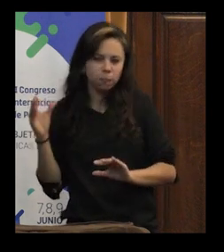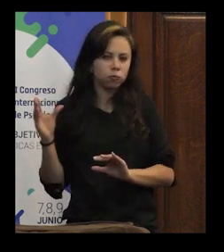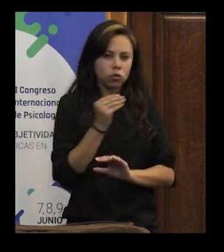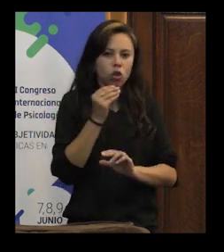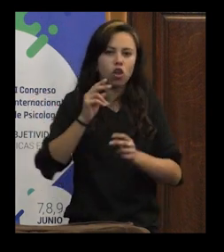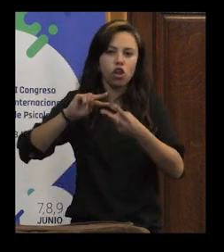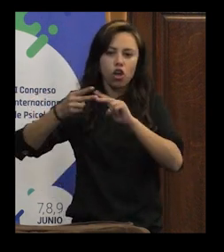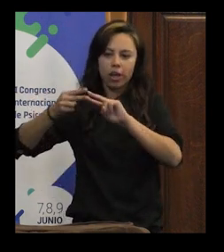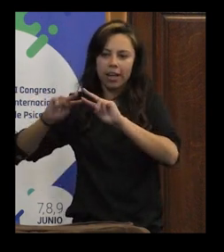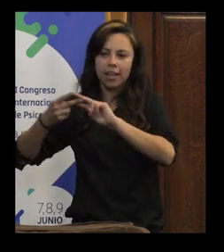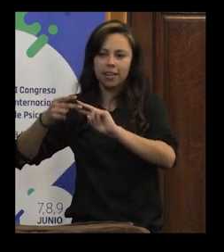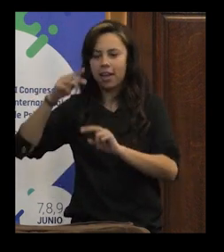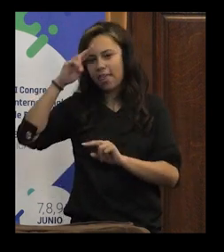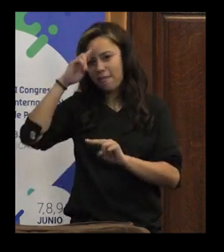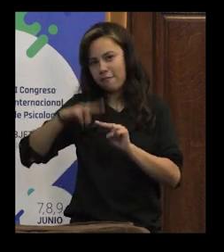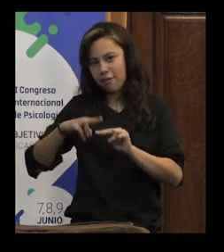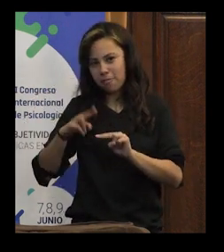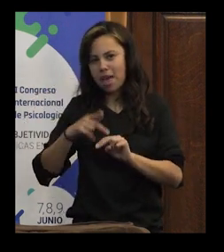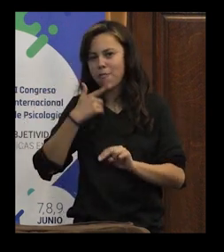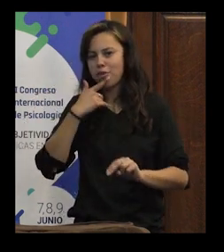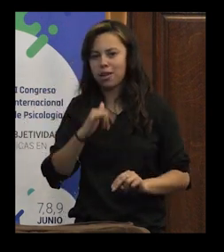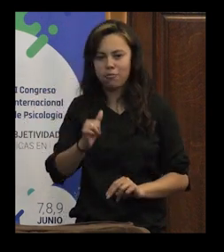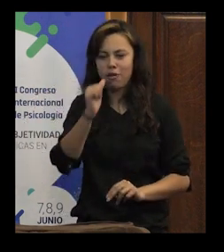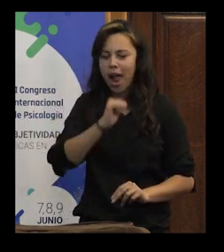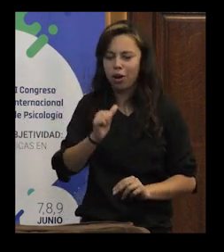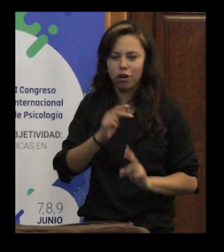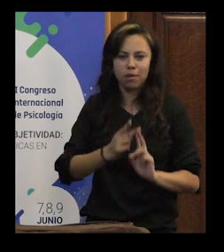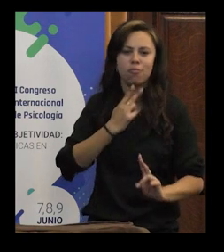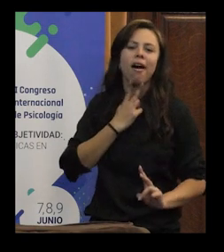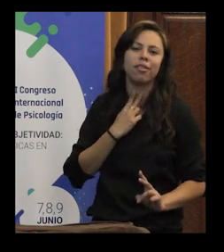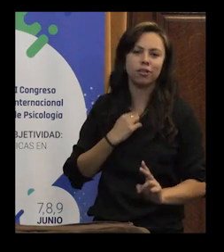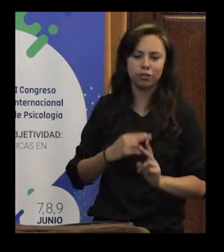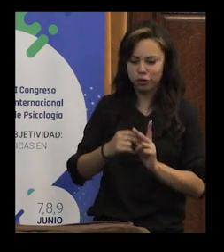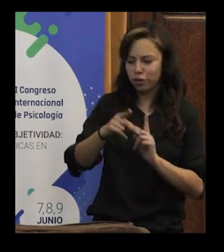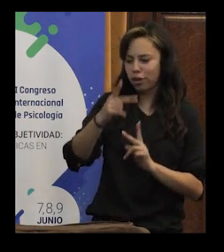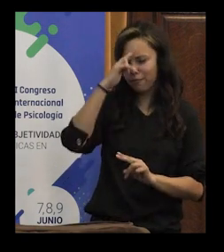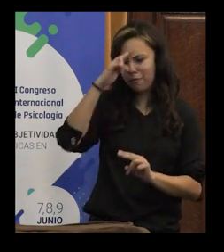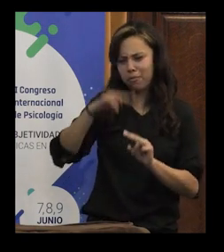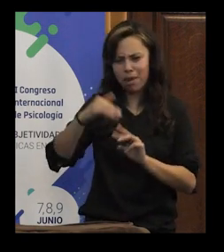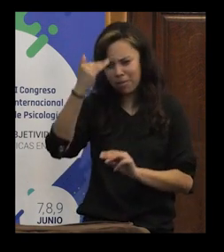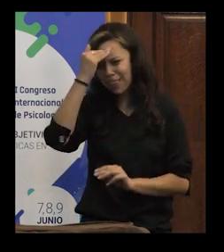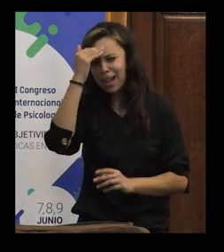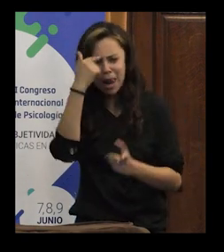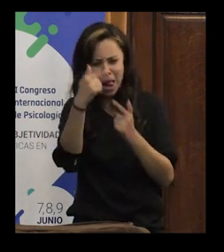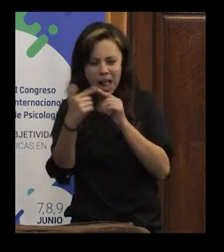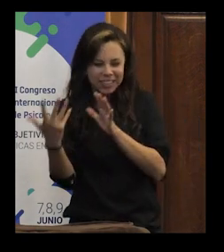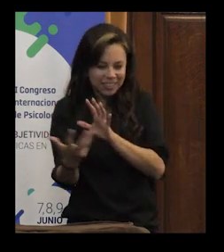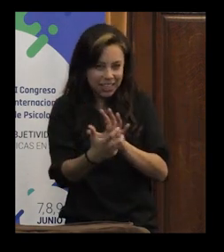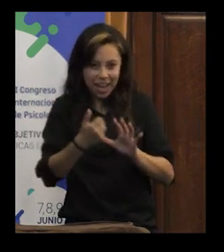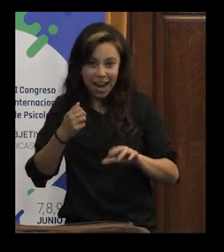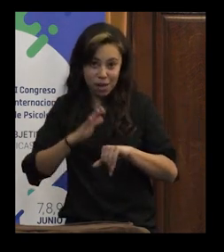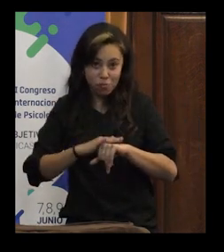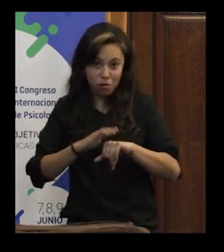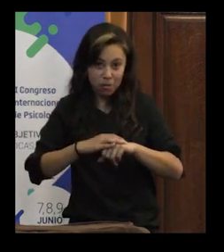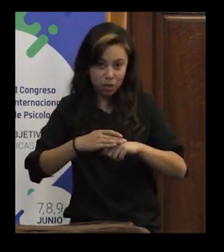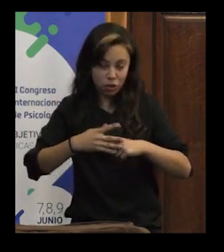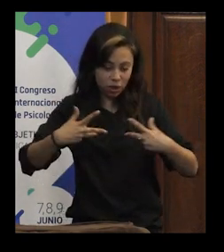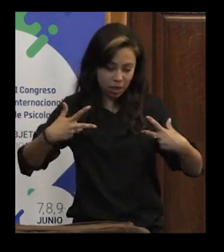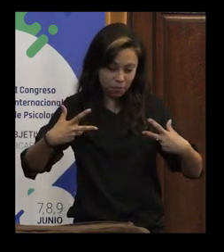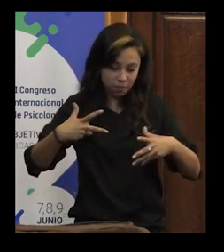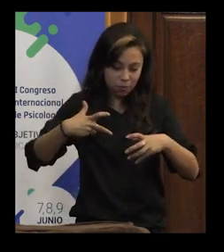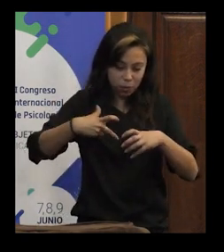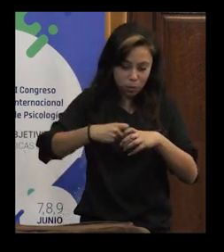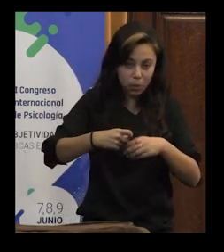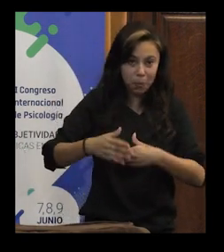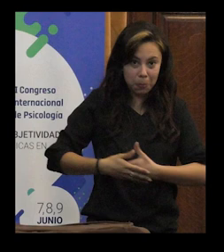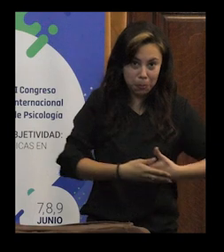suscetibilidades auditivas, etc. Los padres preguntaron si sería posible dejar algo